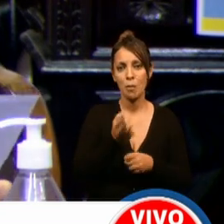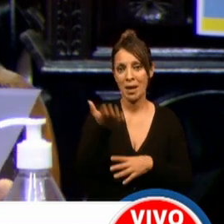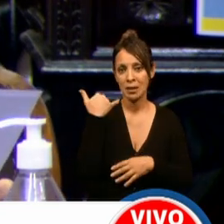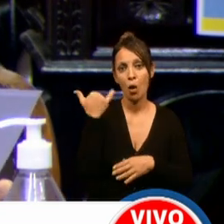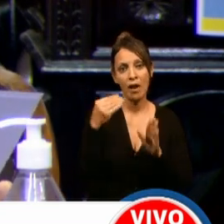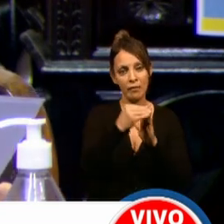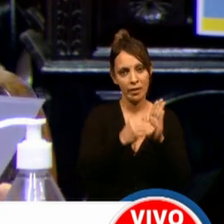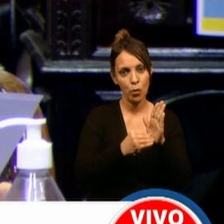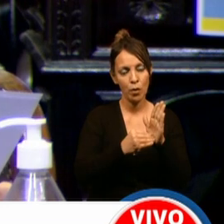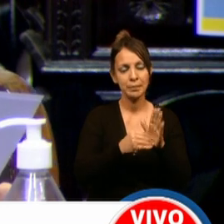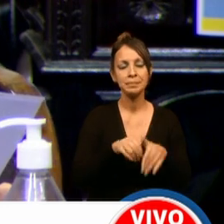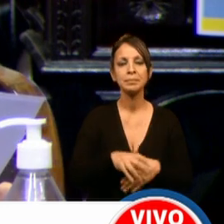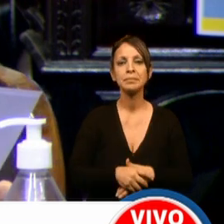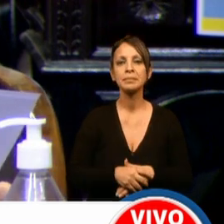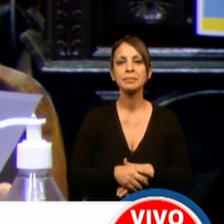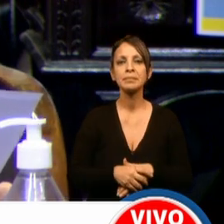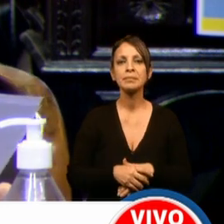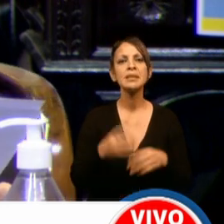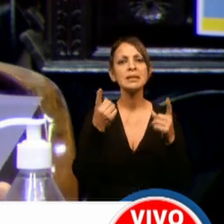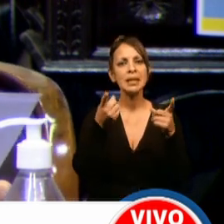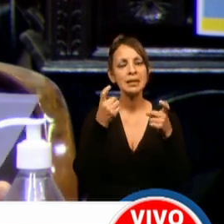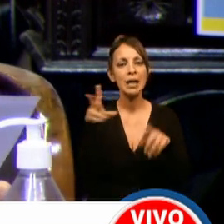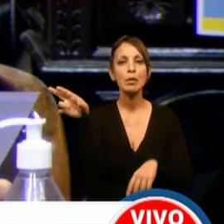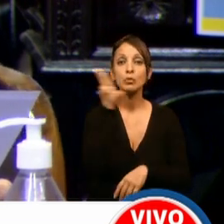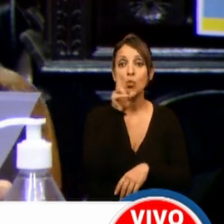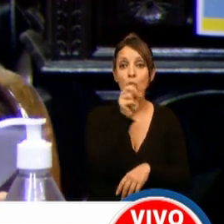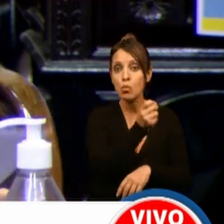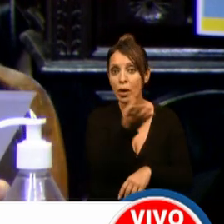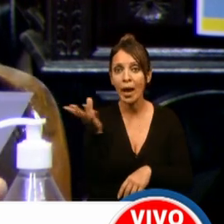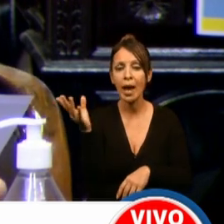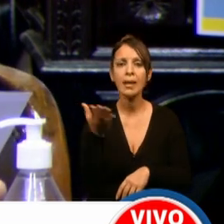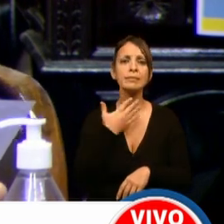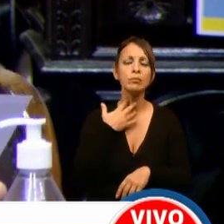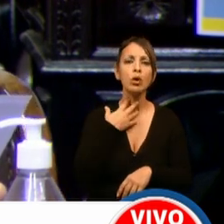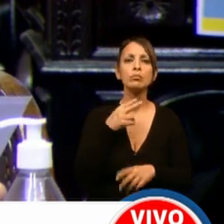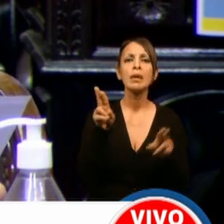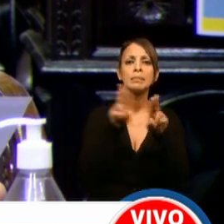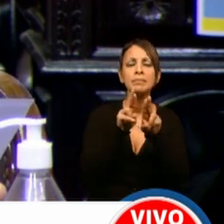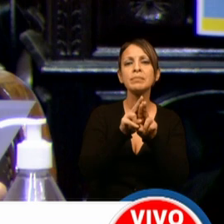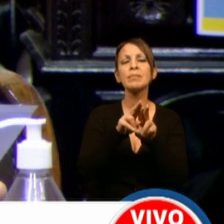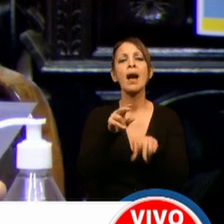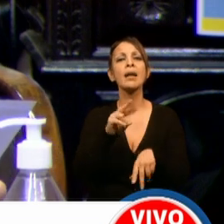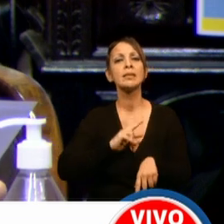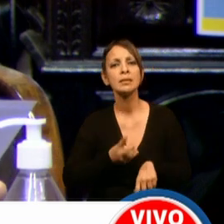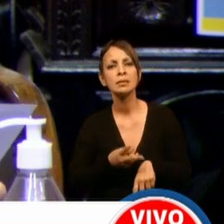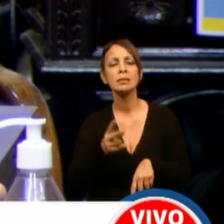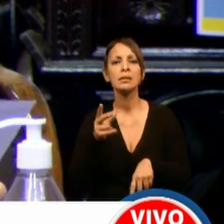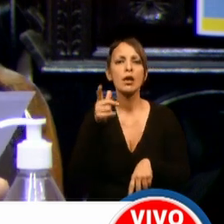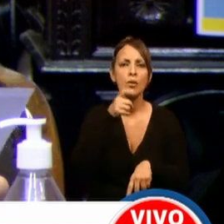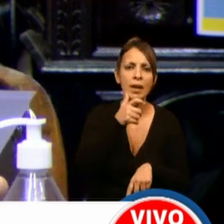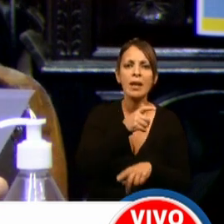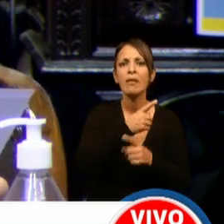esto necesitamos que las voces de las mujeres lesbianas travestis trans y no binarias